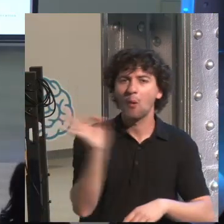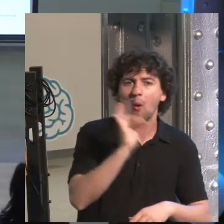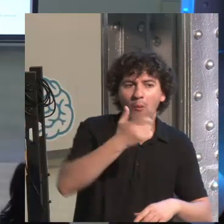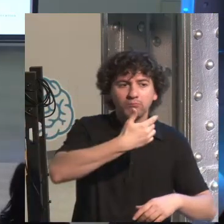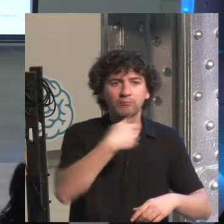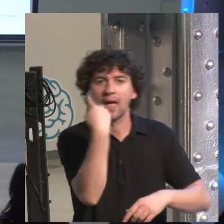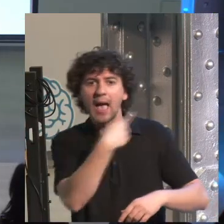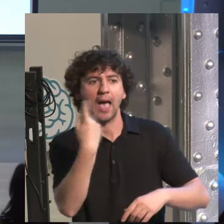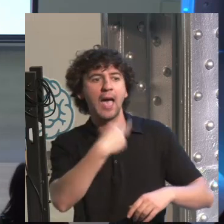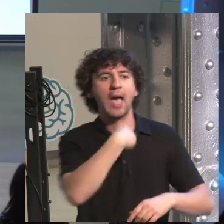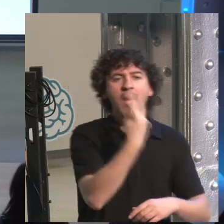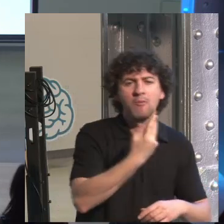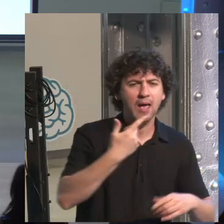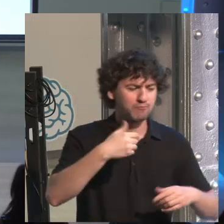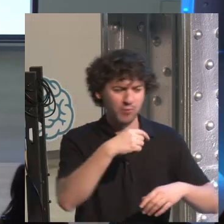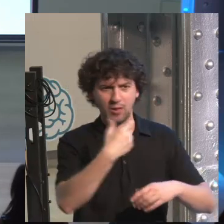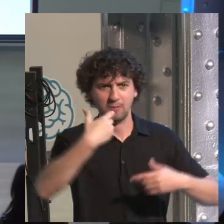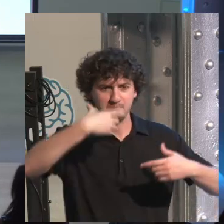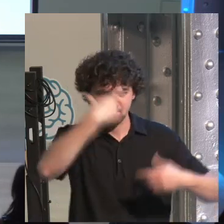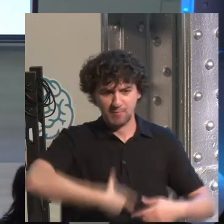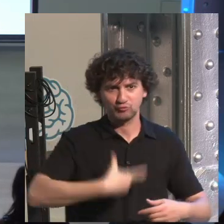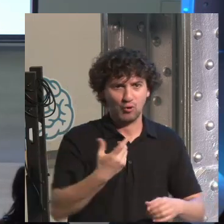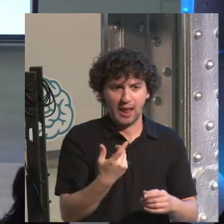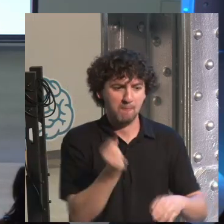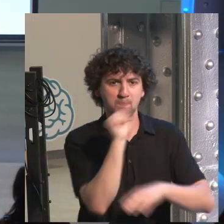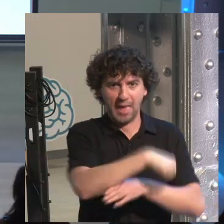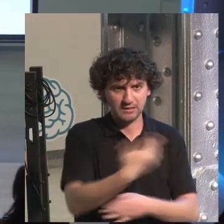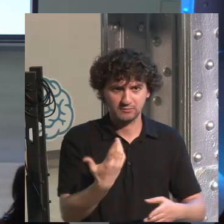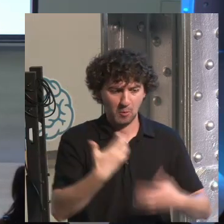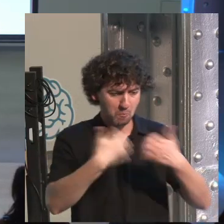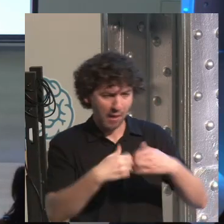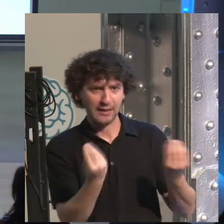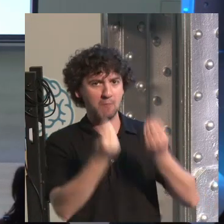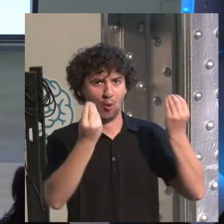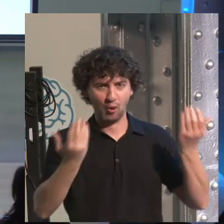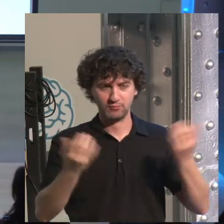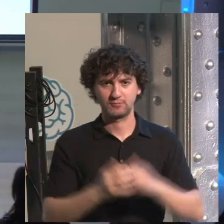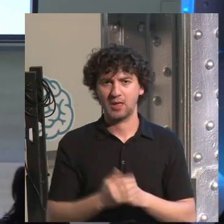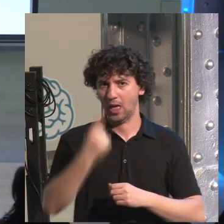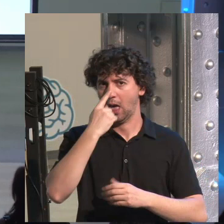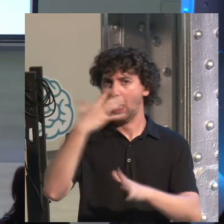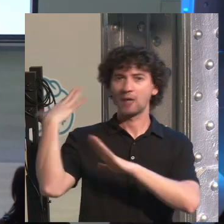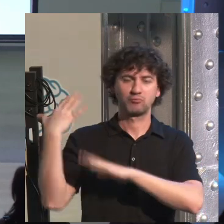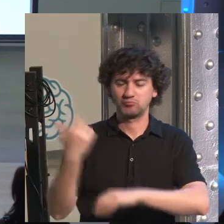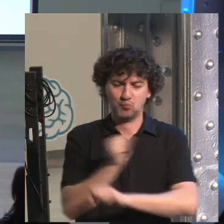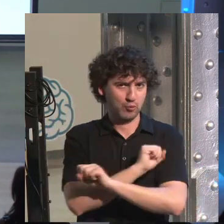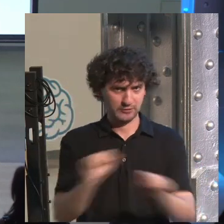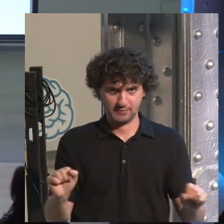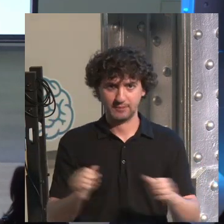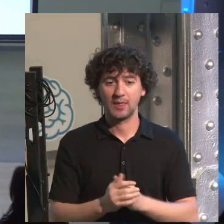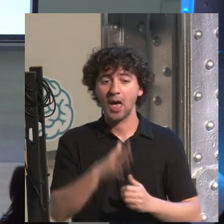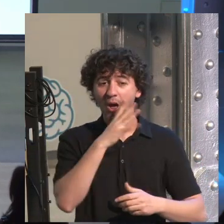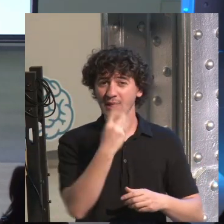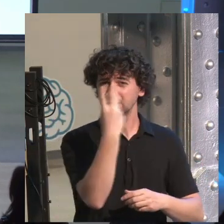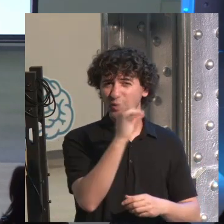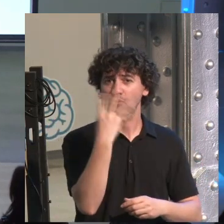Eso antes era imposible, ¿no? Pensarlo. Ahora voy a hablar como de 3 o 4 áreas dentro de la inteligencia artificial